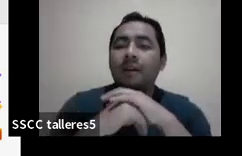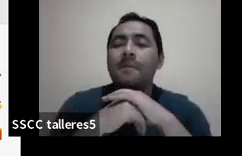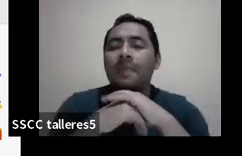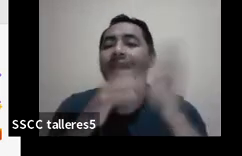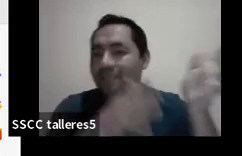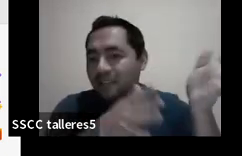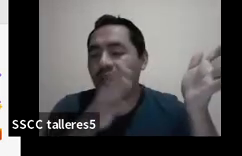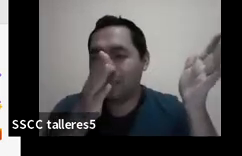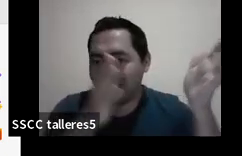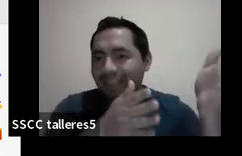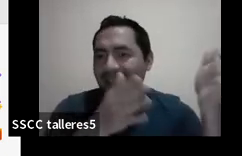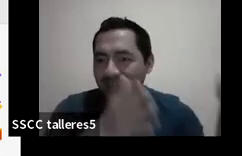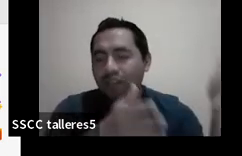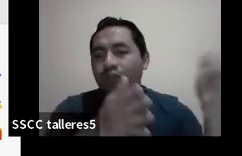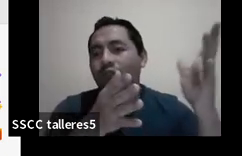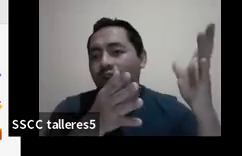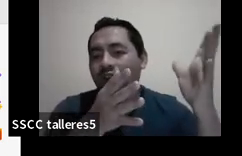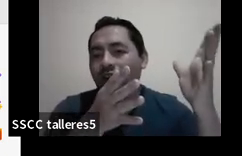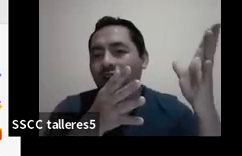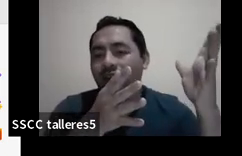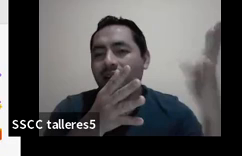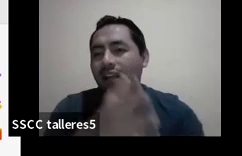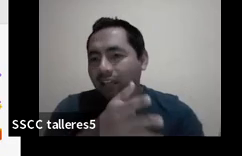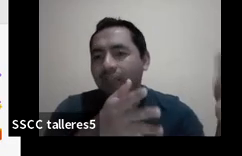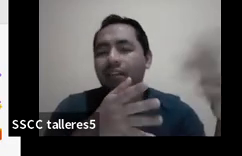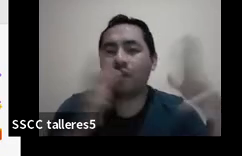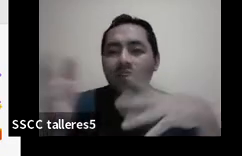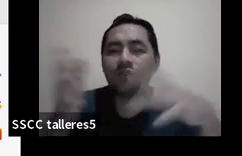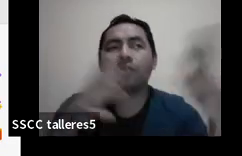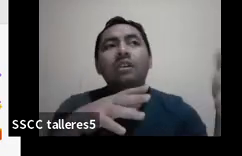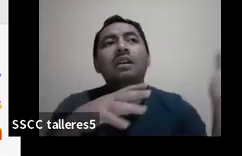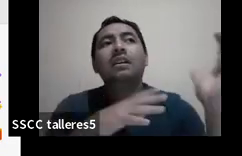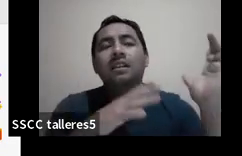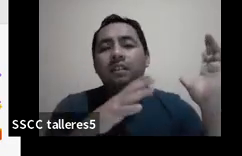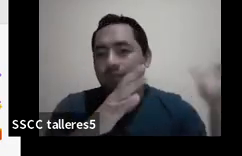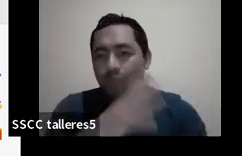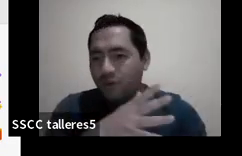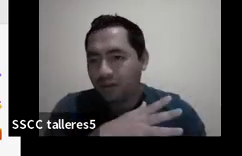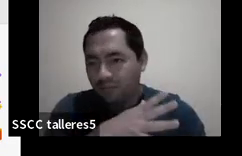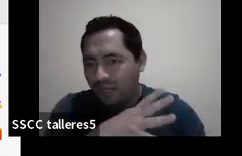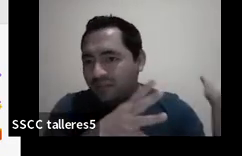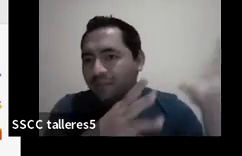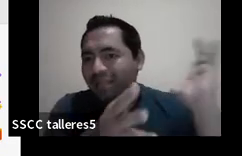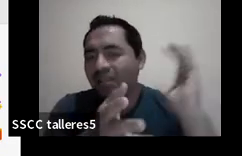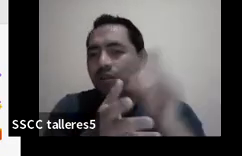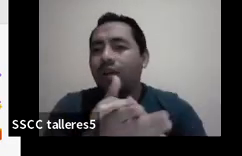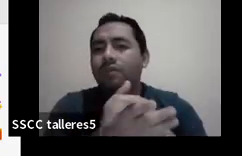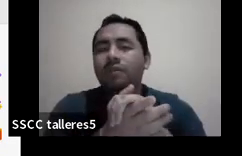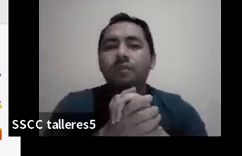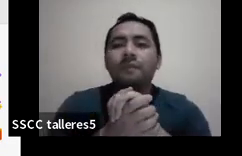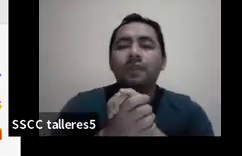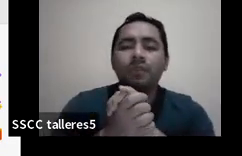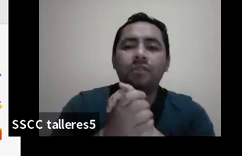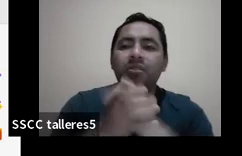regulares, ¿ya? Así está determinado en la ley de educación por mi Ministerio de